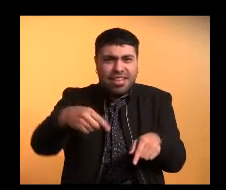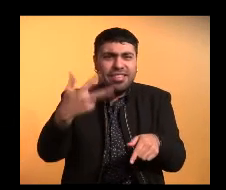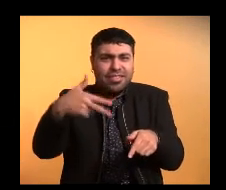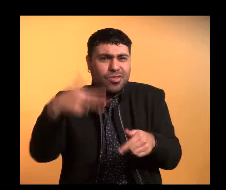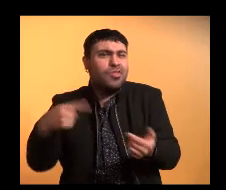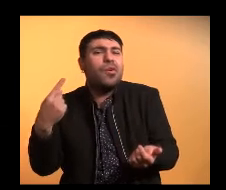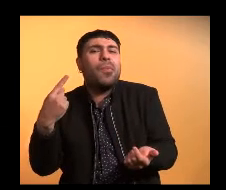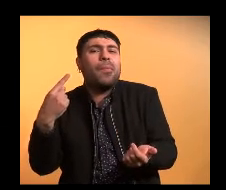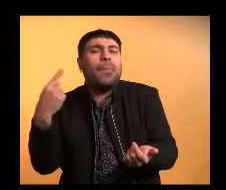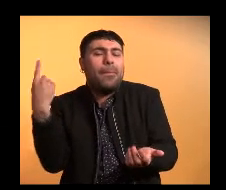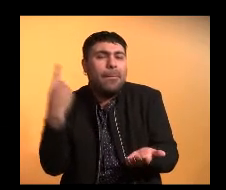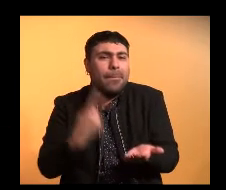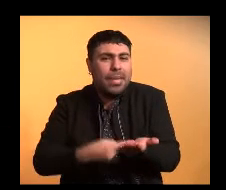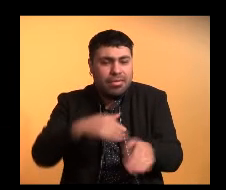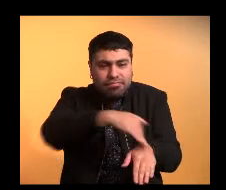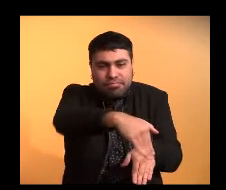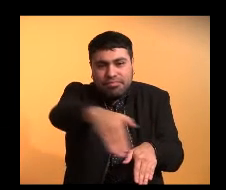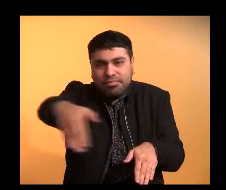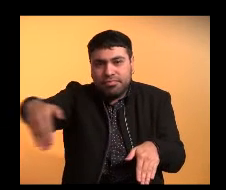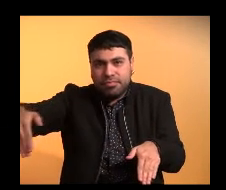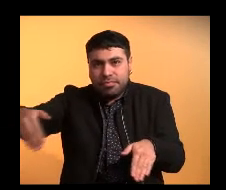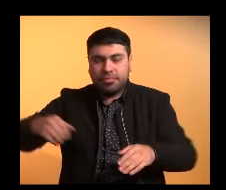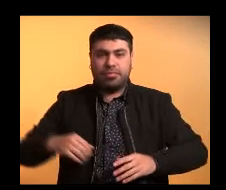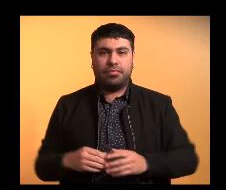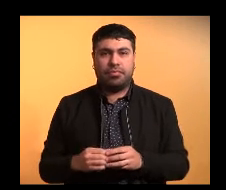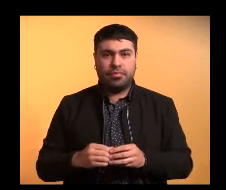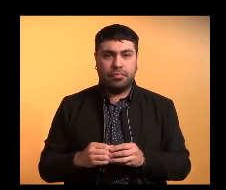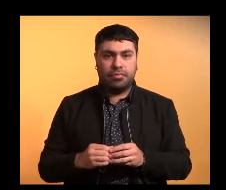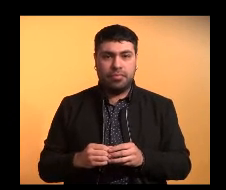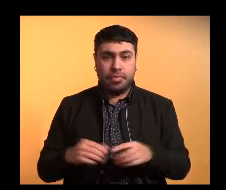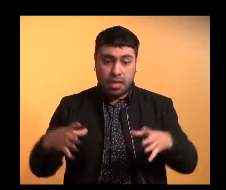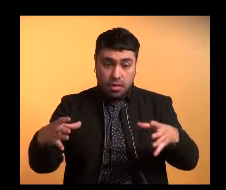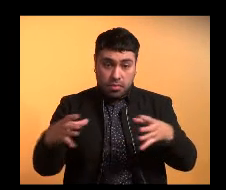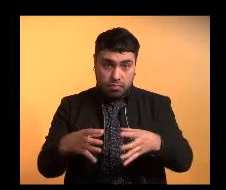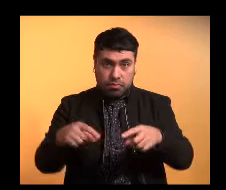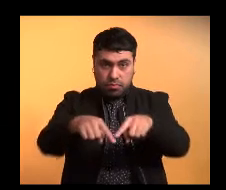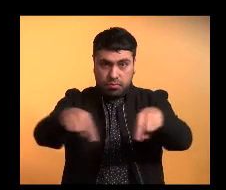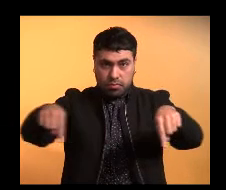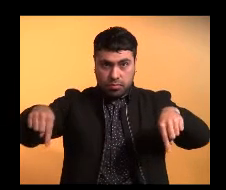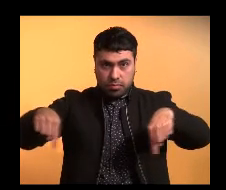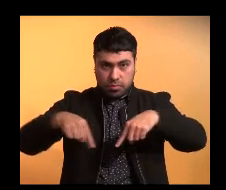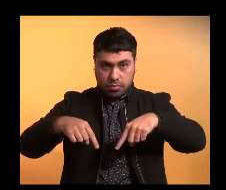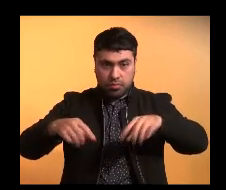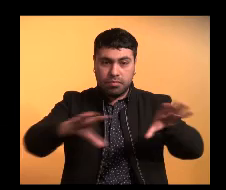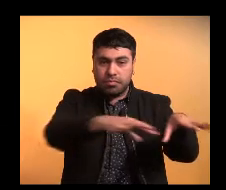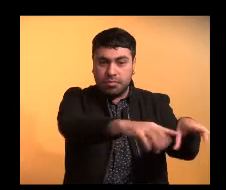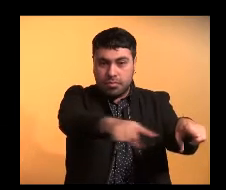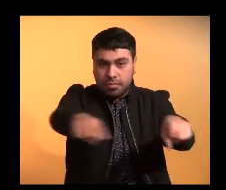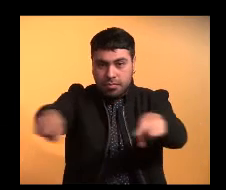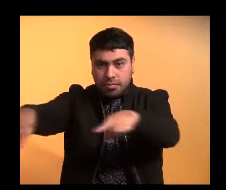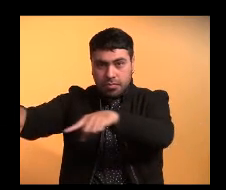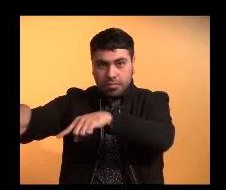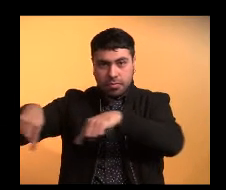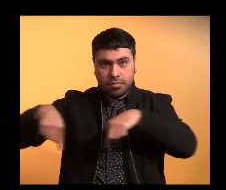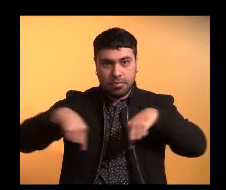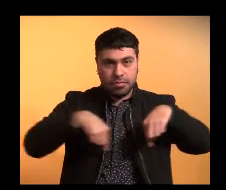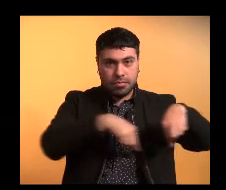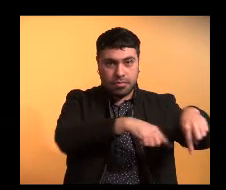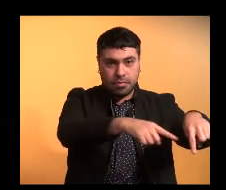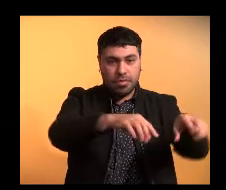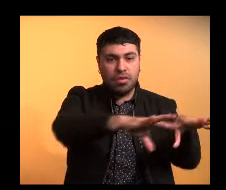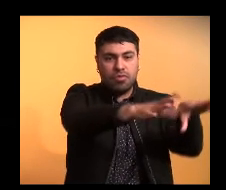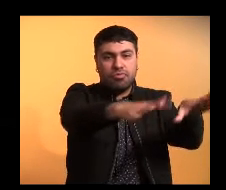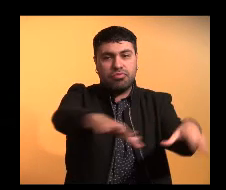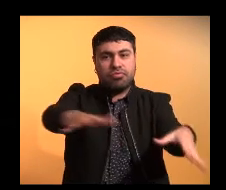de la Tierra, y algo bien interesante, que está rodeada, y hace muchos millones de años ha estado aislada del resto de